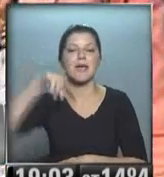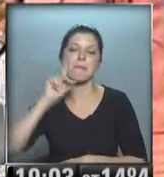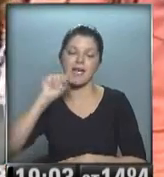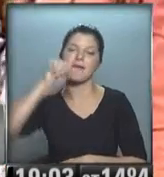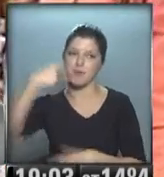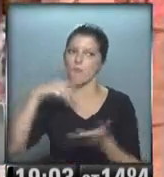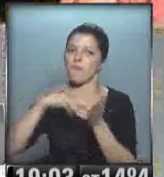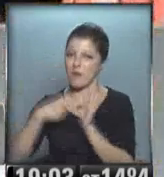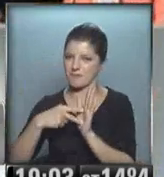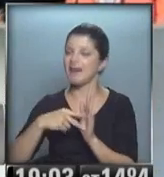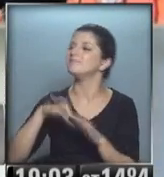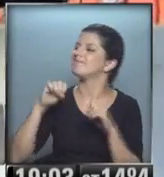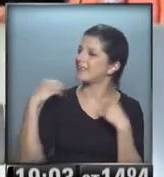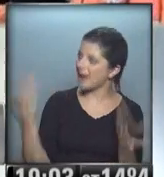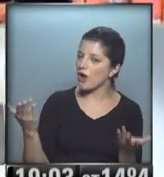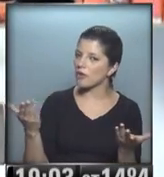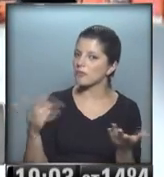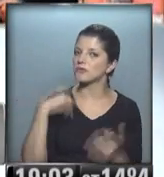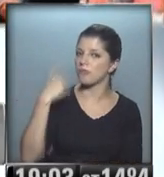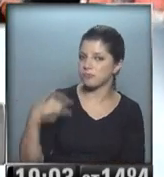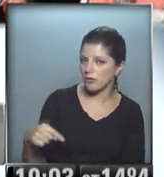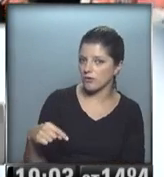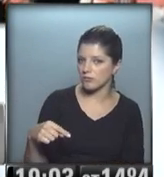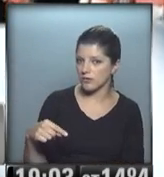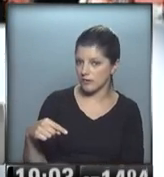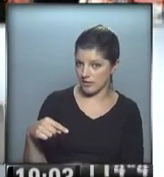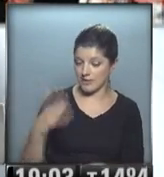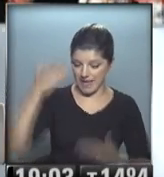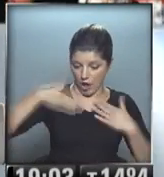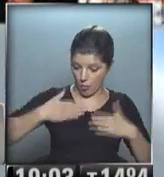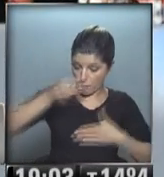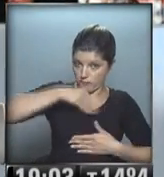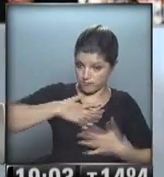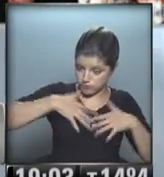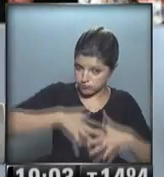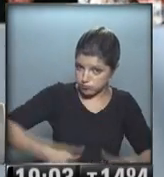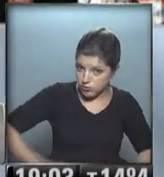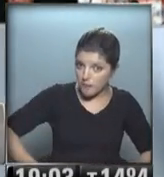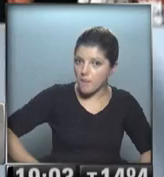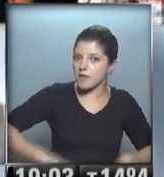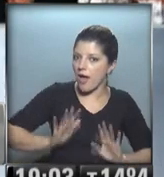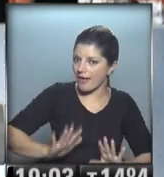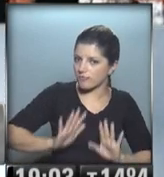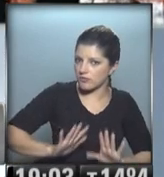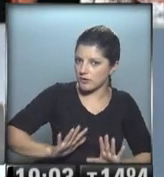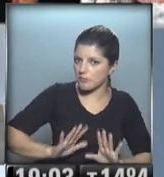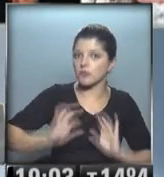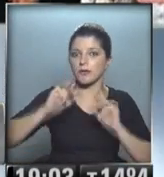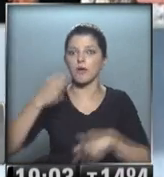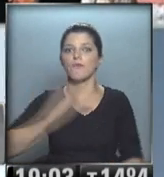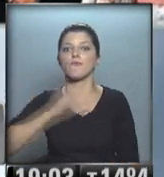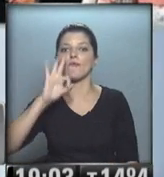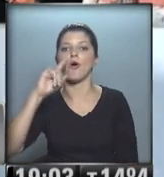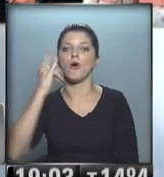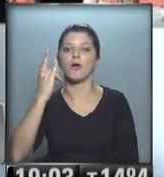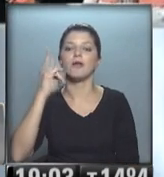porque son agentes colonizadores, están en el cuerpo y están permanentemente y también con la foliculitis, ¿no